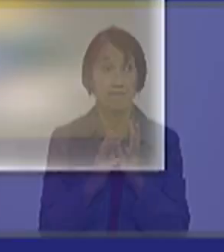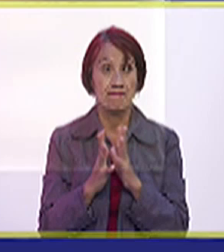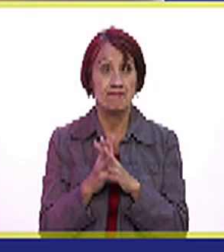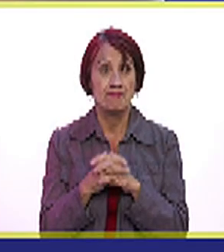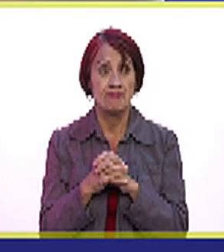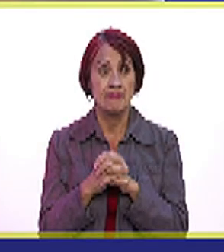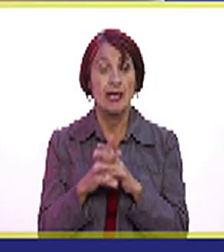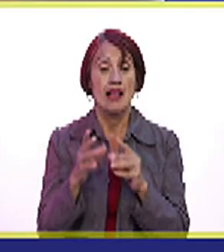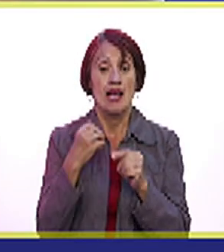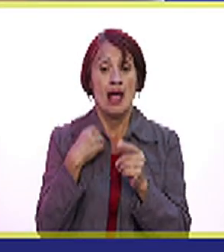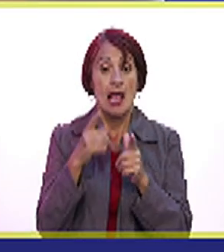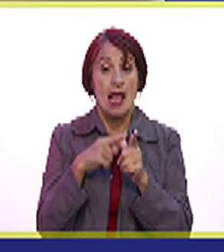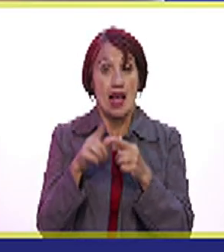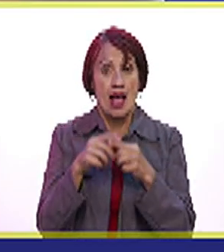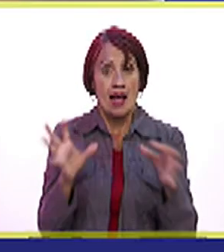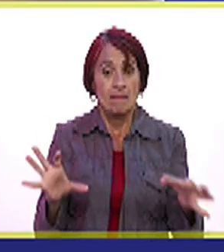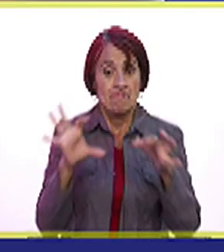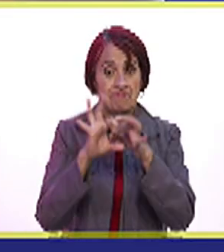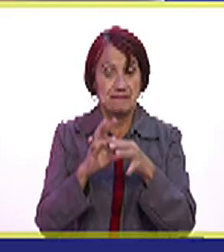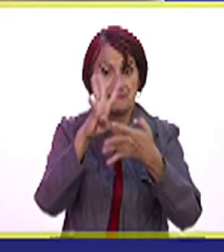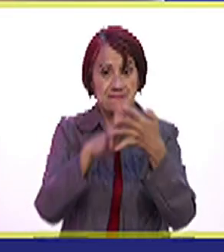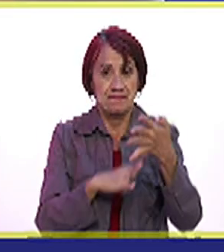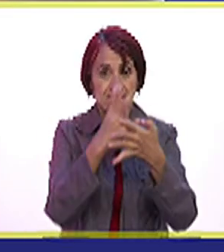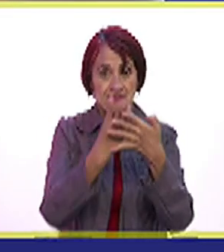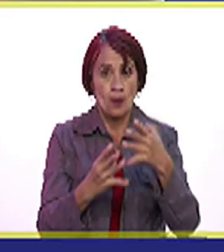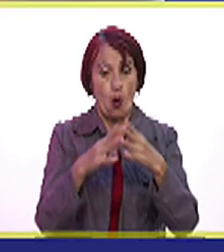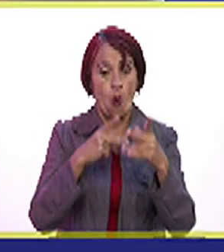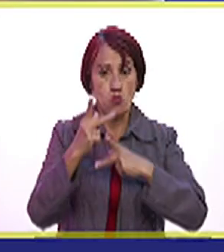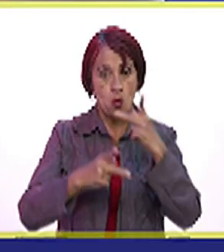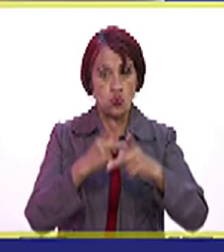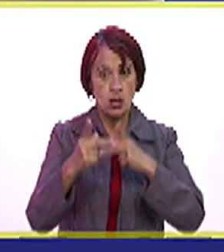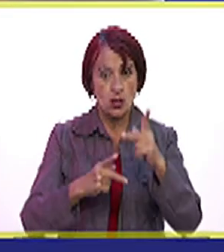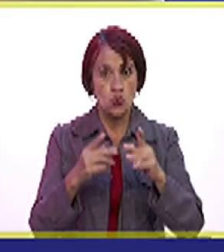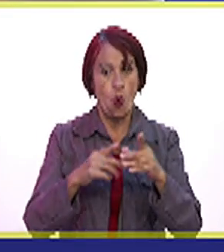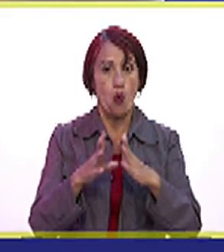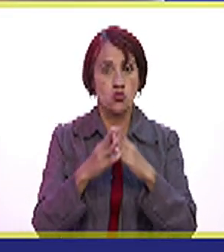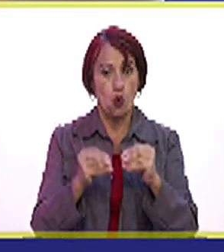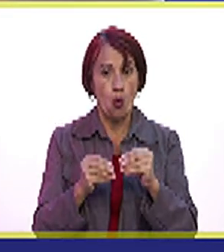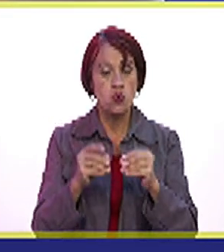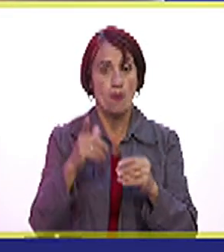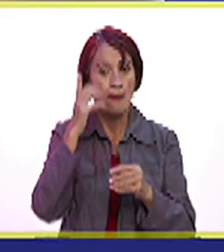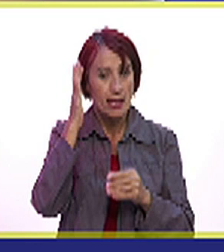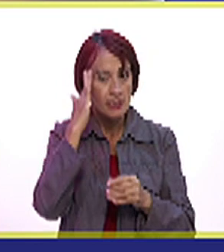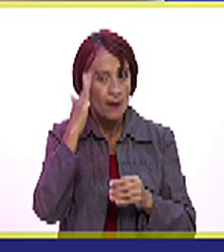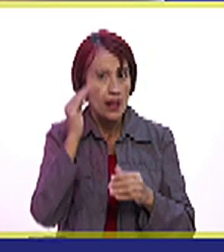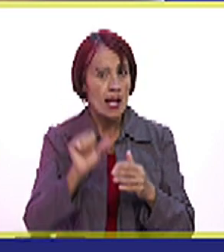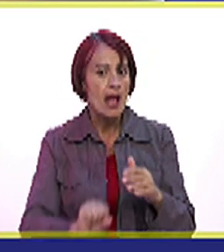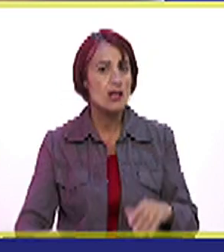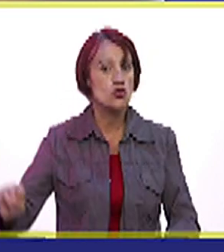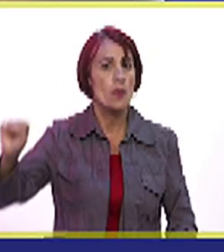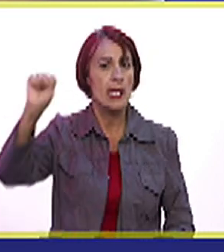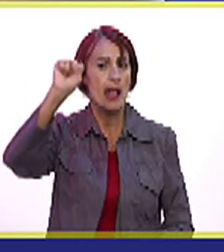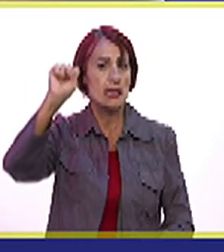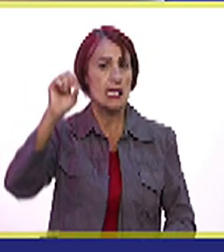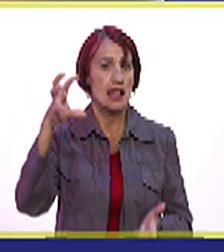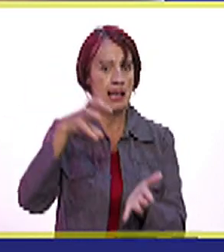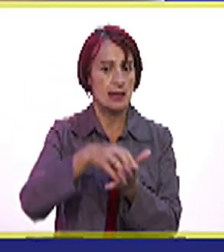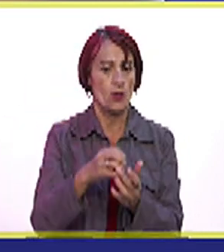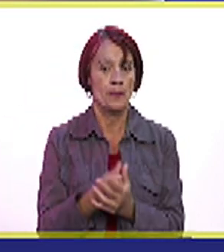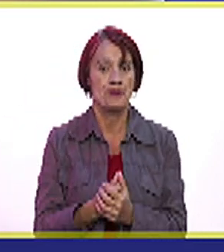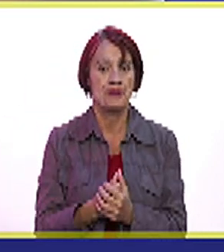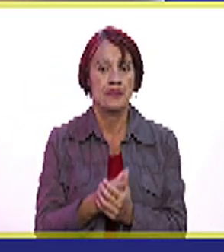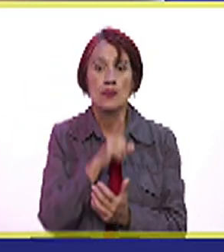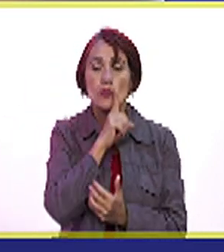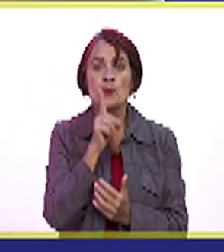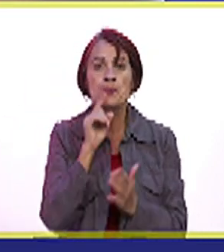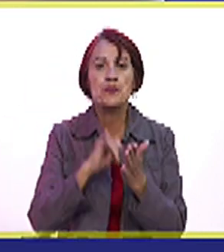cotidianas. Vinculación de las matemáticas con los procesos productivos para promover la soberanía alimentaria. El nombre del proyecto